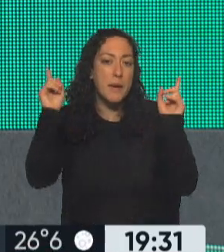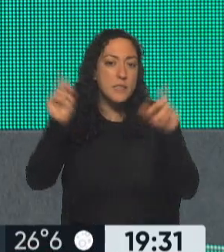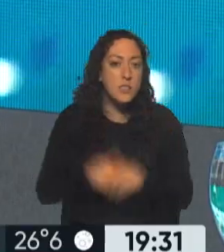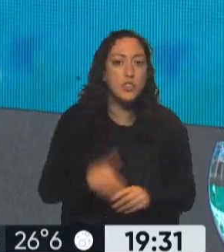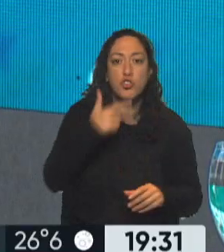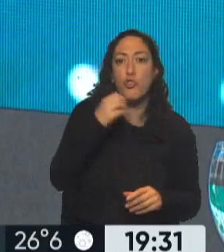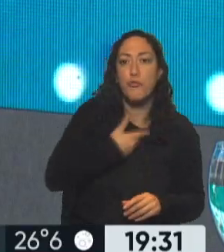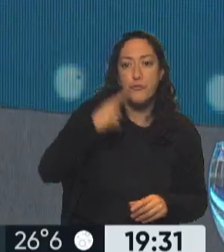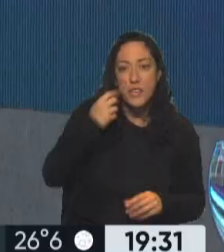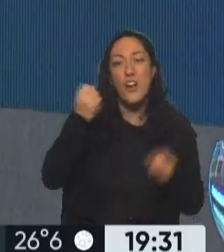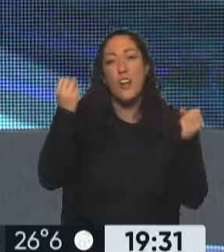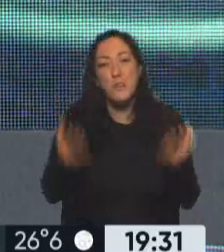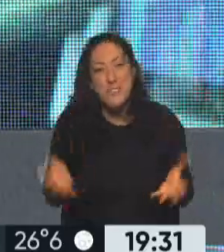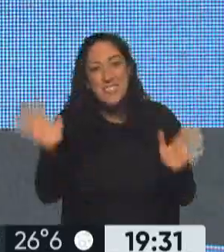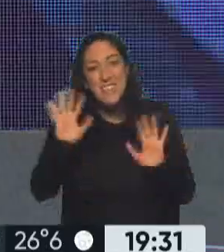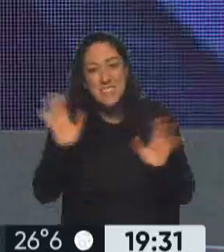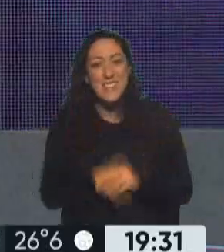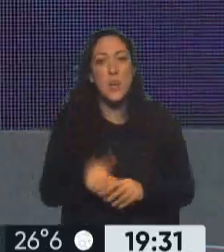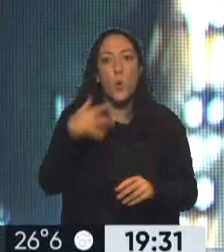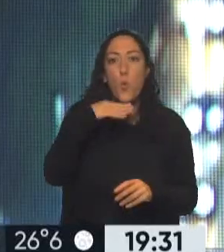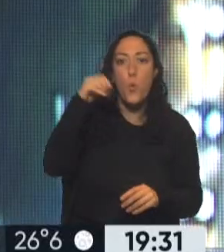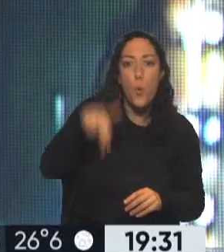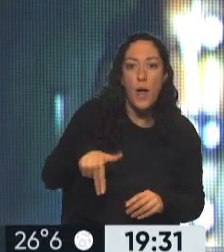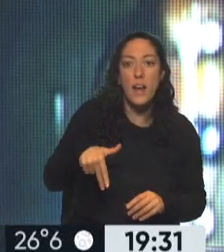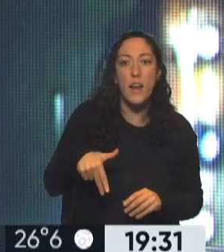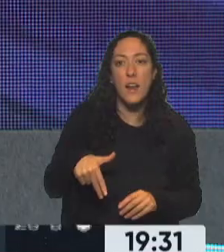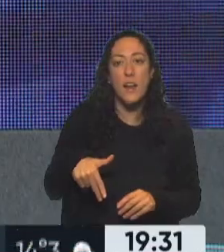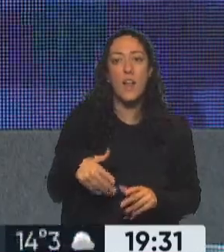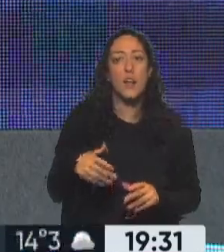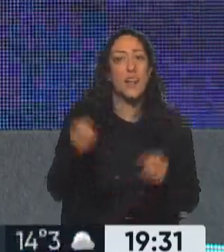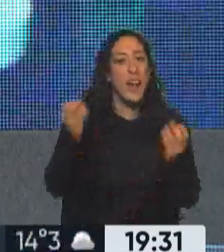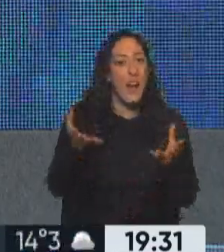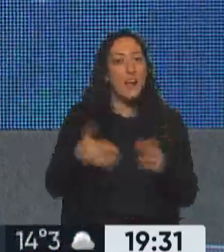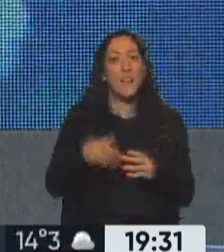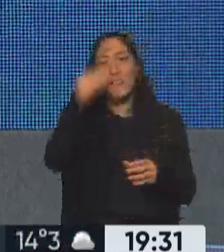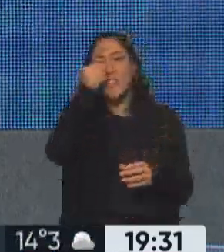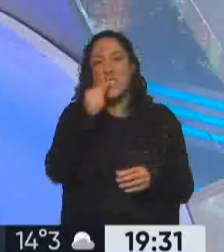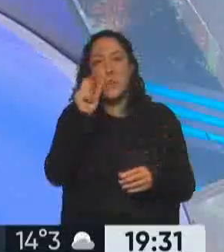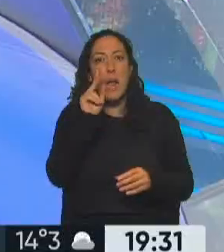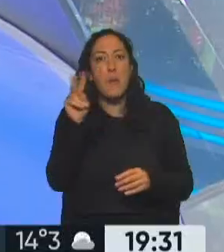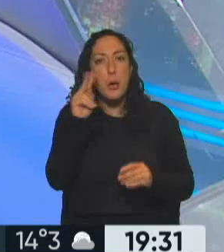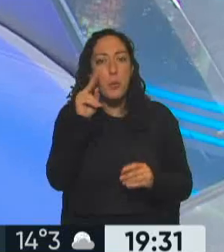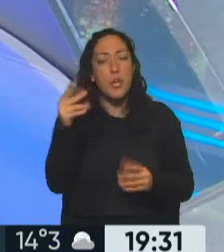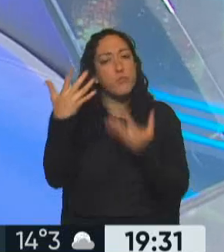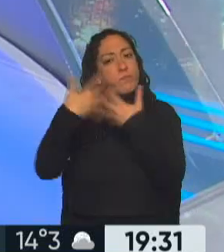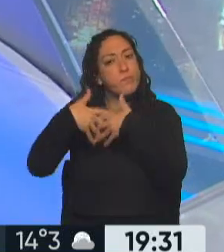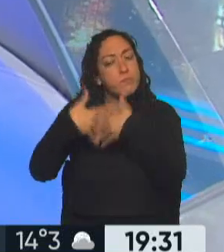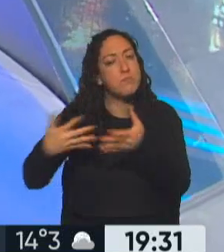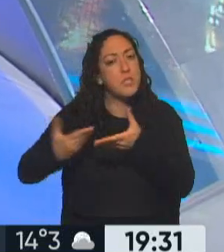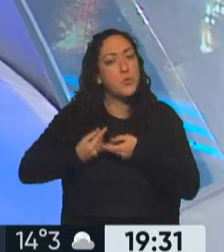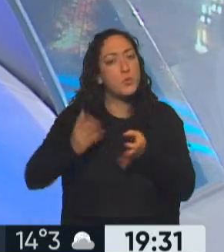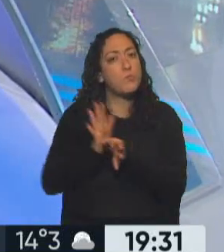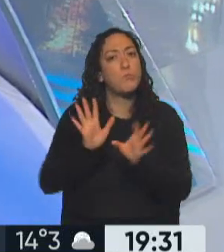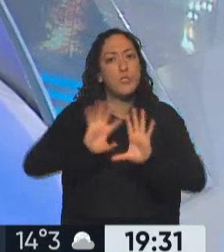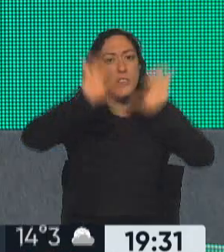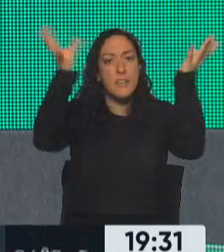Caram. Hola, Horacio, ¿cómo vamos? Juan Elman. ¿Qué tal? Qué bueno te veo el fin de semana, nos ayudás a pensar desde un mundo más internacional